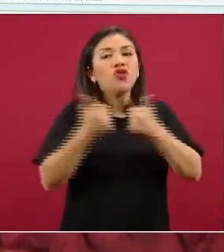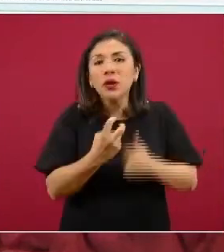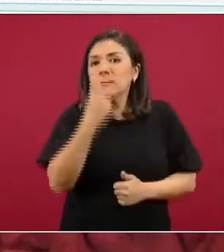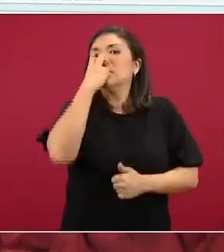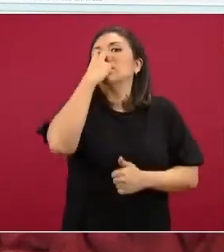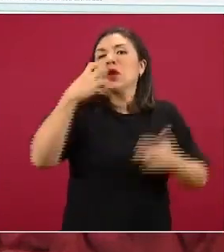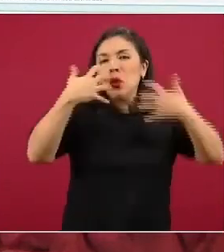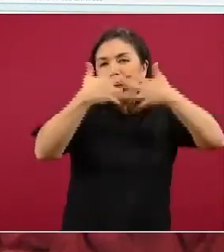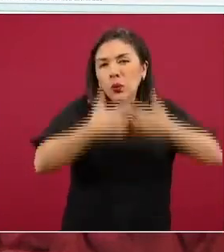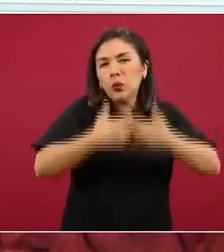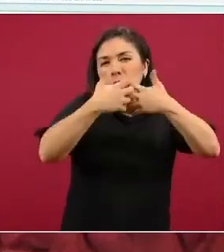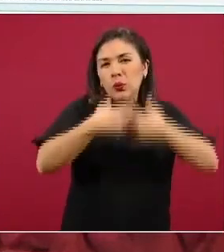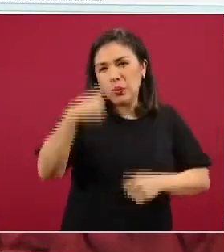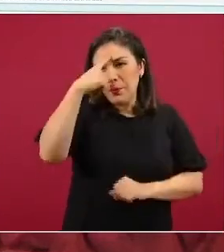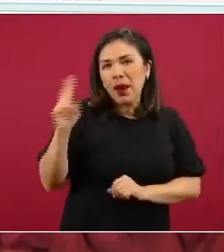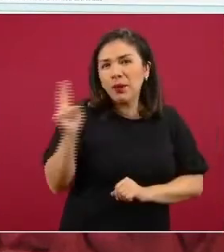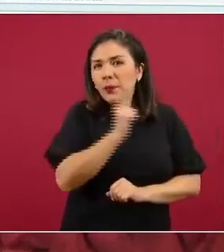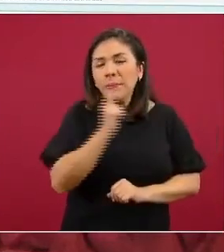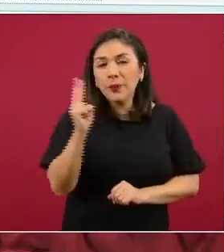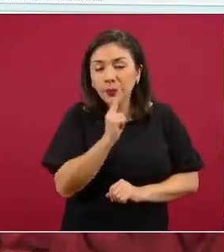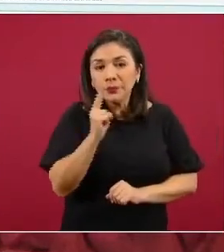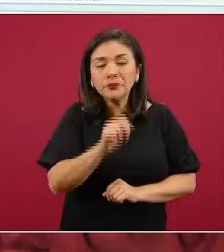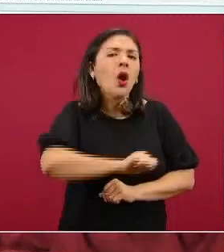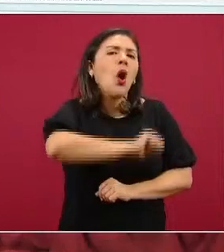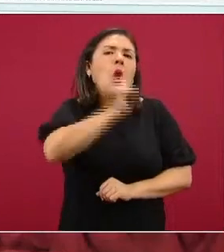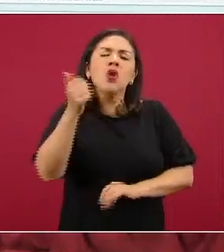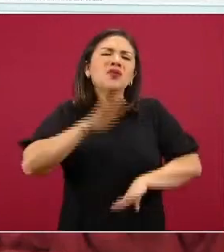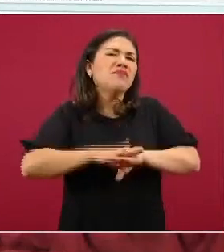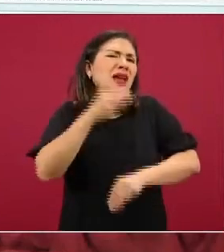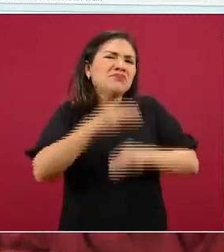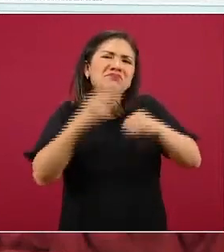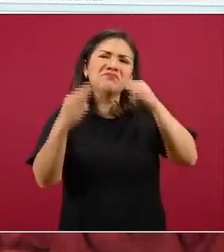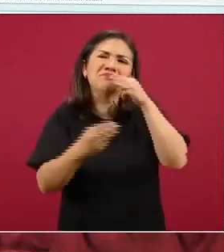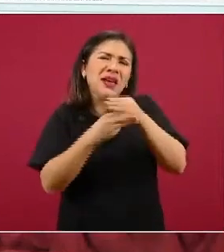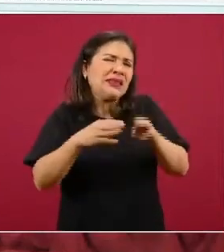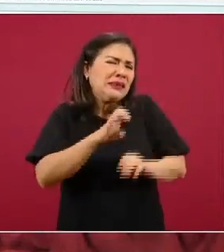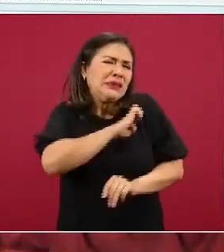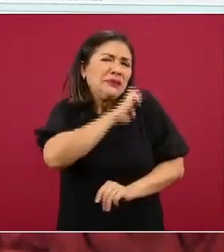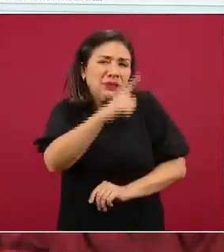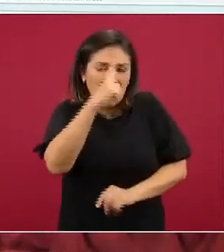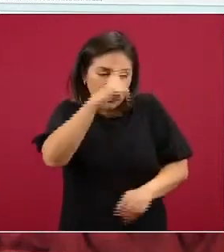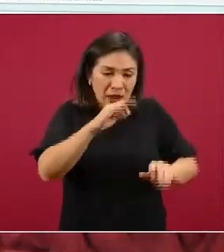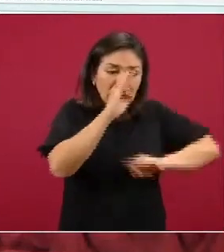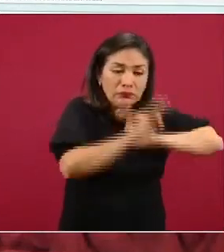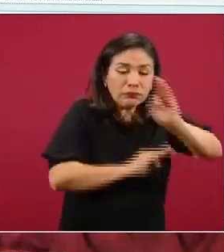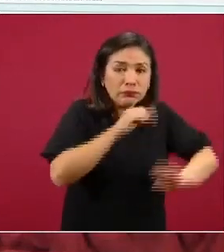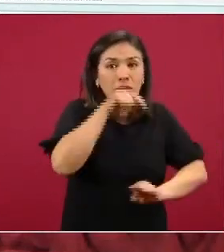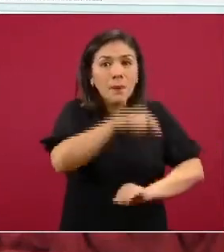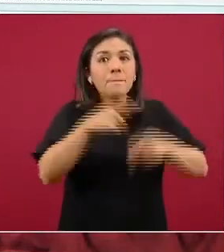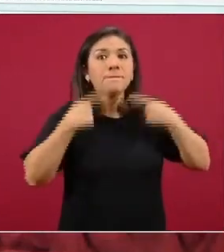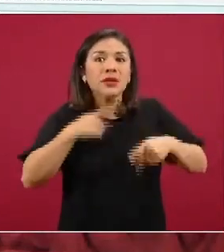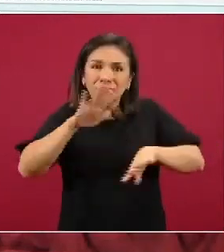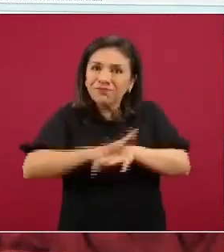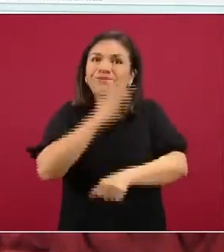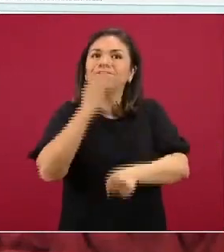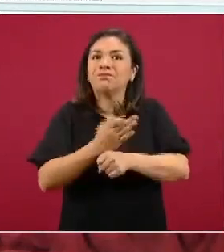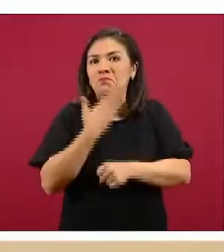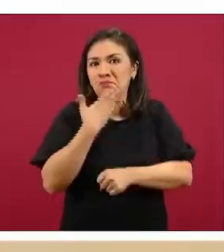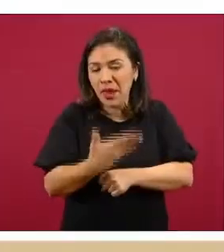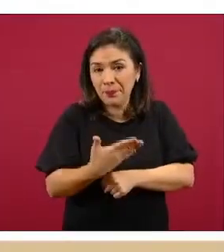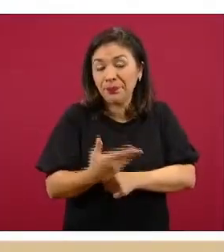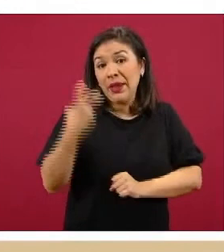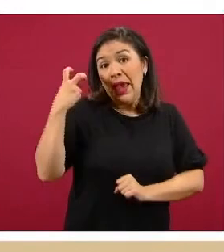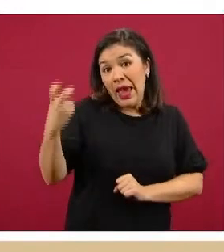ventilación mecánica y con mucho otro tipo de insumos para mantener los signos vitales estables. Y en este